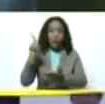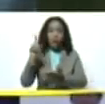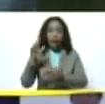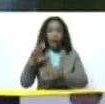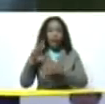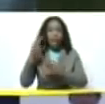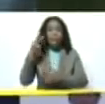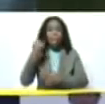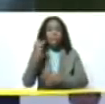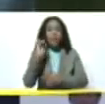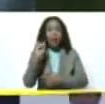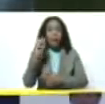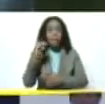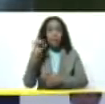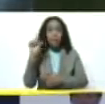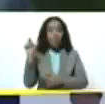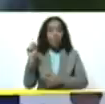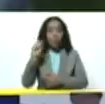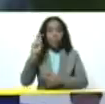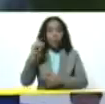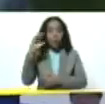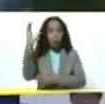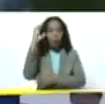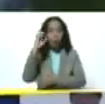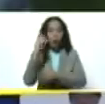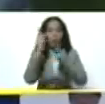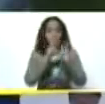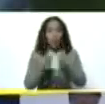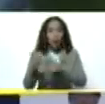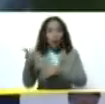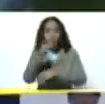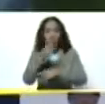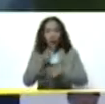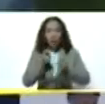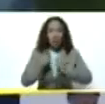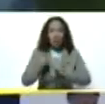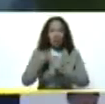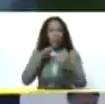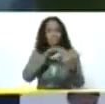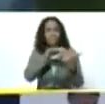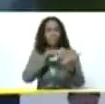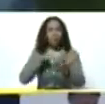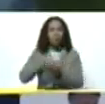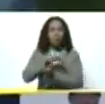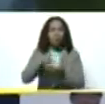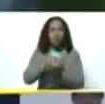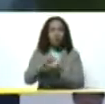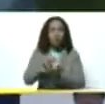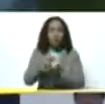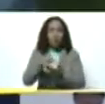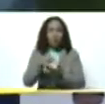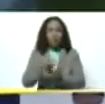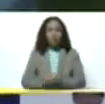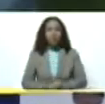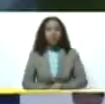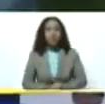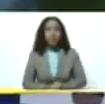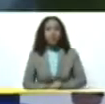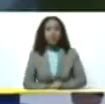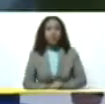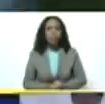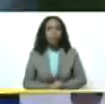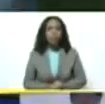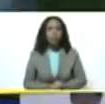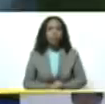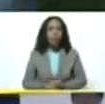los planes para tratar de buscar un conflicto armado una guerra